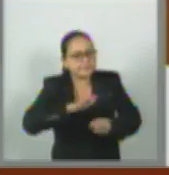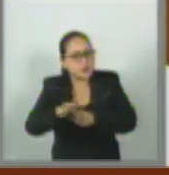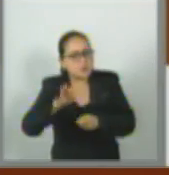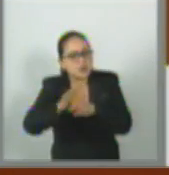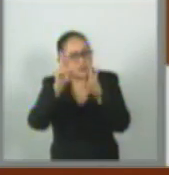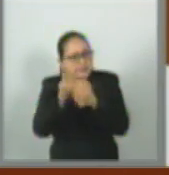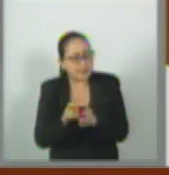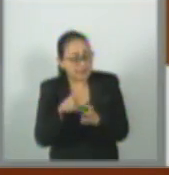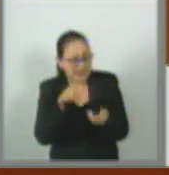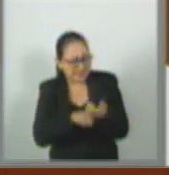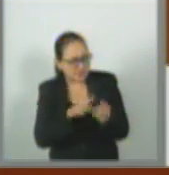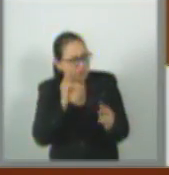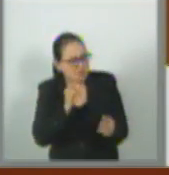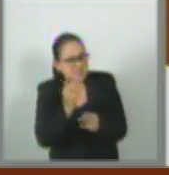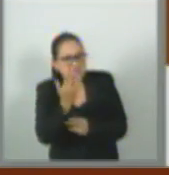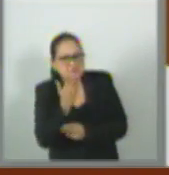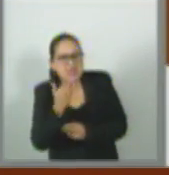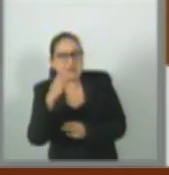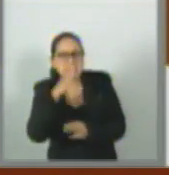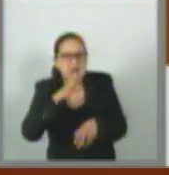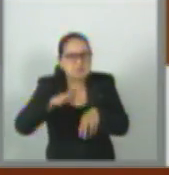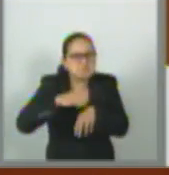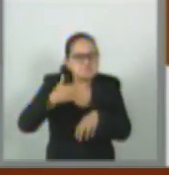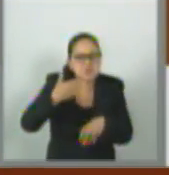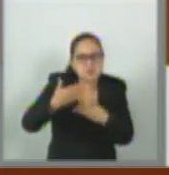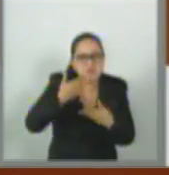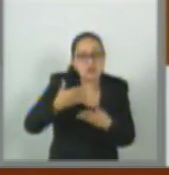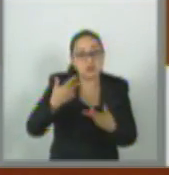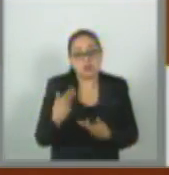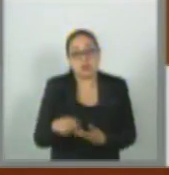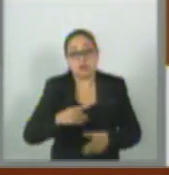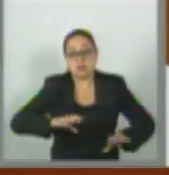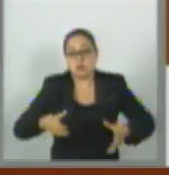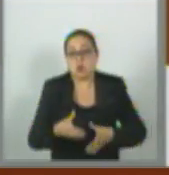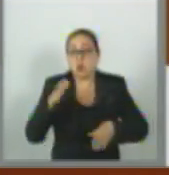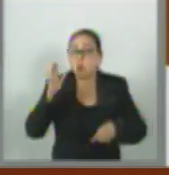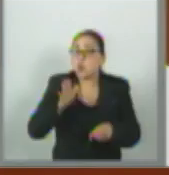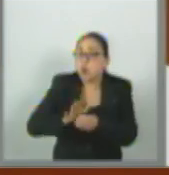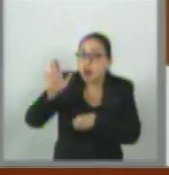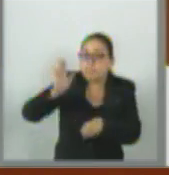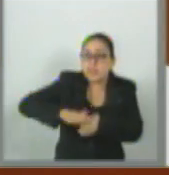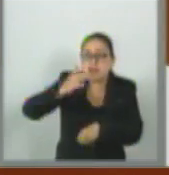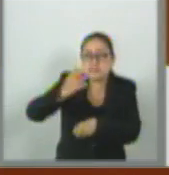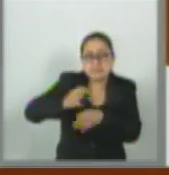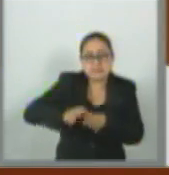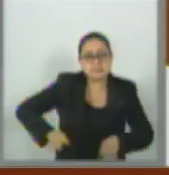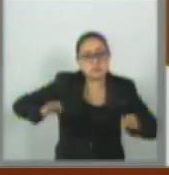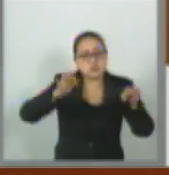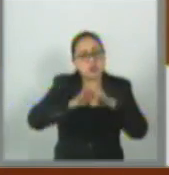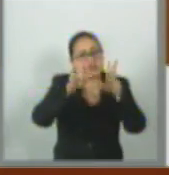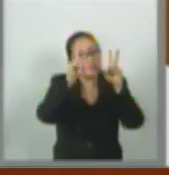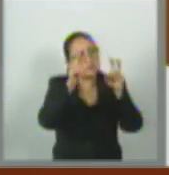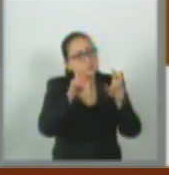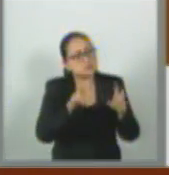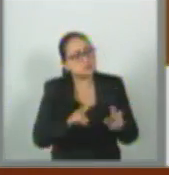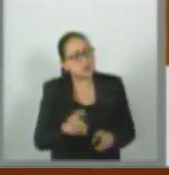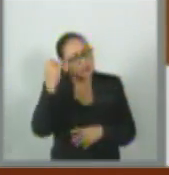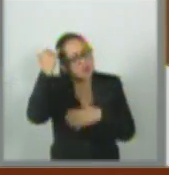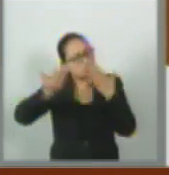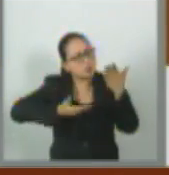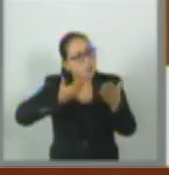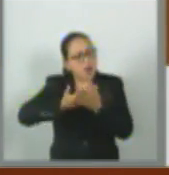como un filtro dando la posibilidad al congreso de priorizar entre los muchos temas e iniciativas